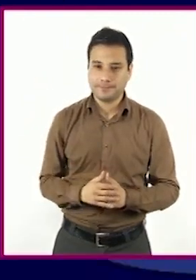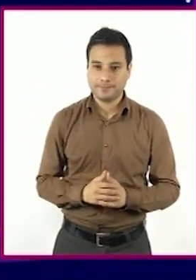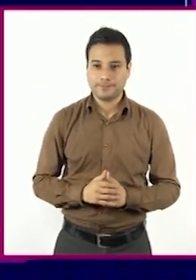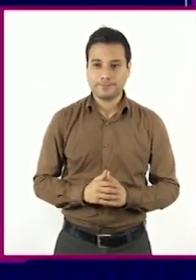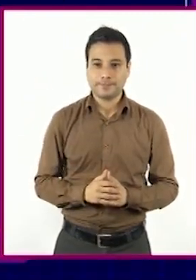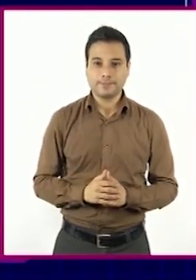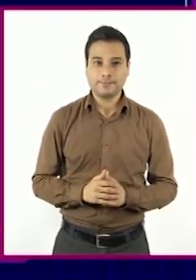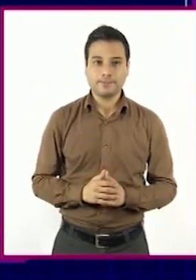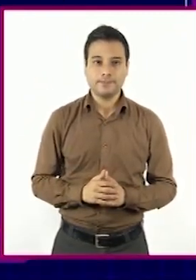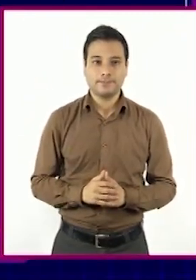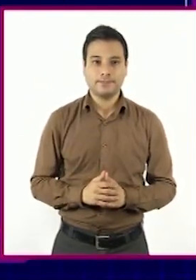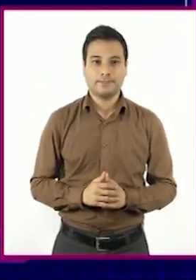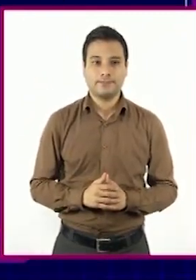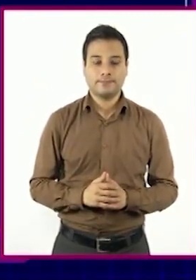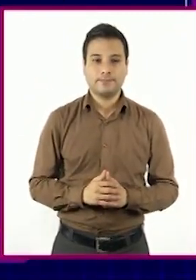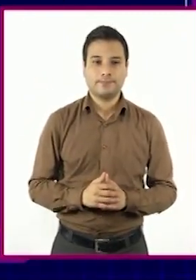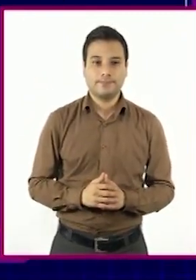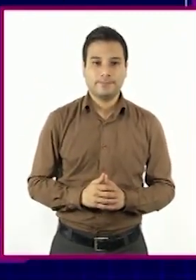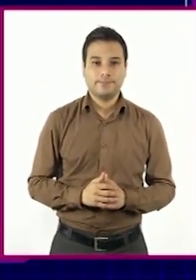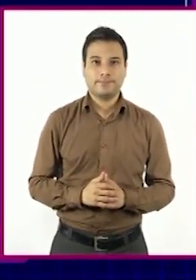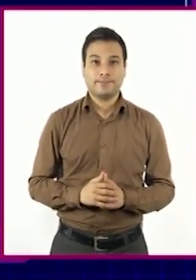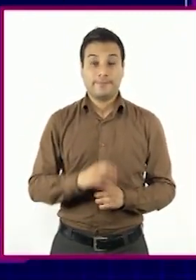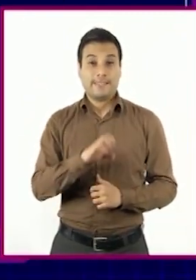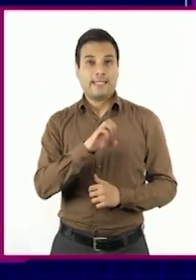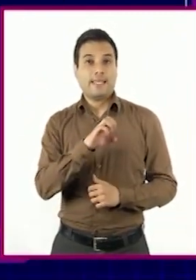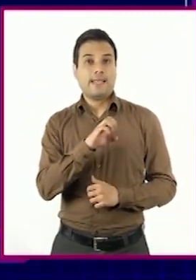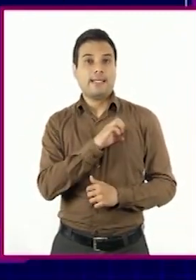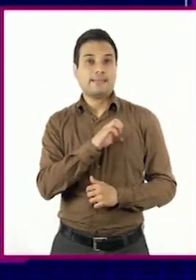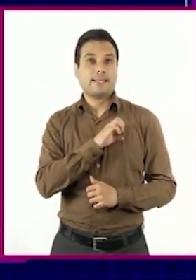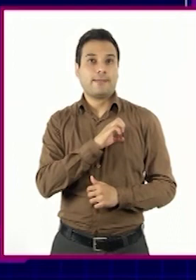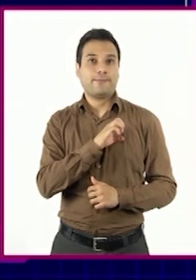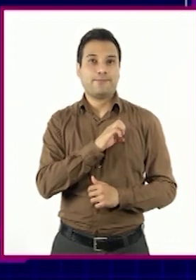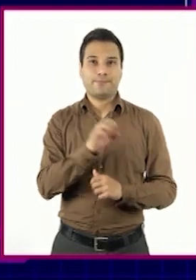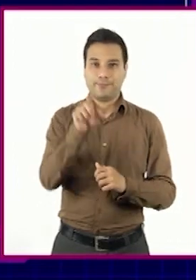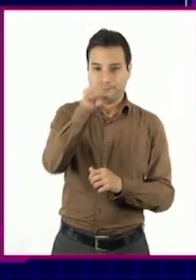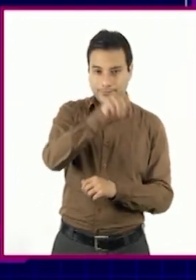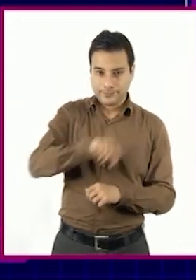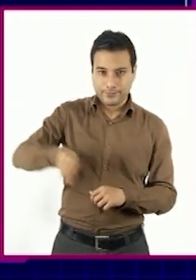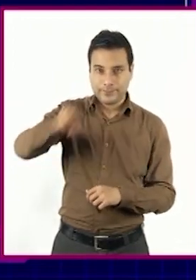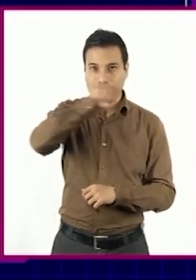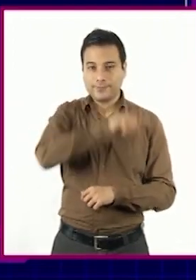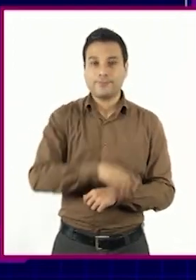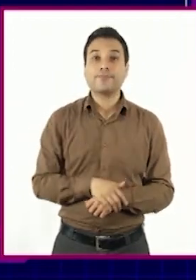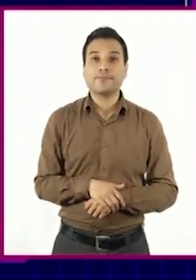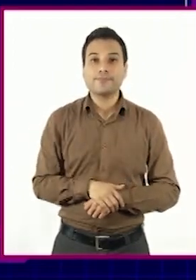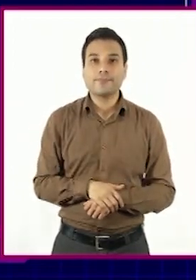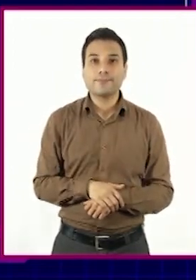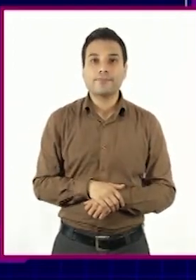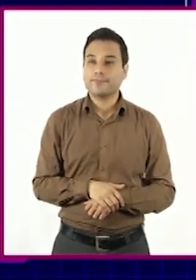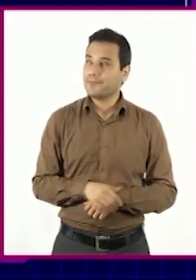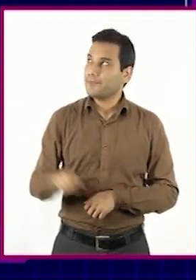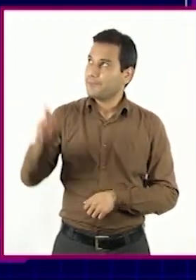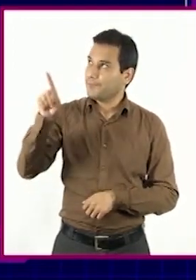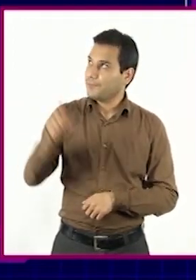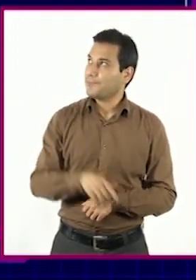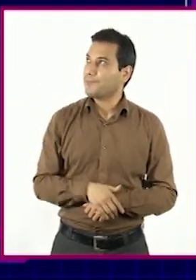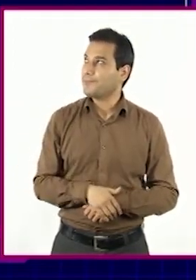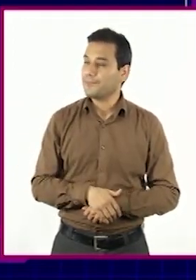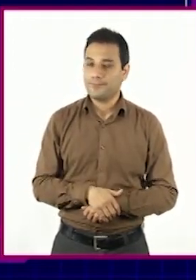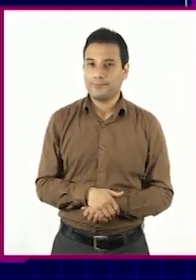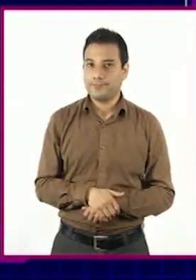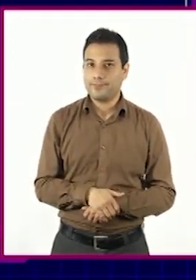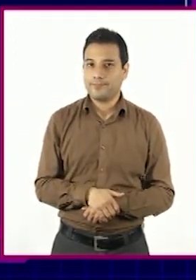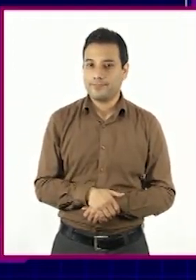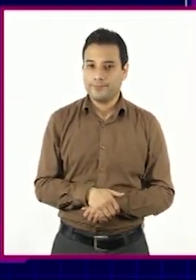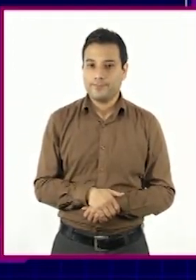Para la gráfica circular de los datos de Eleazar, tracen una circunferencia de 5 centímetros de radio.